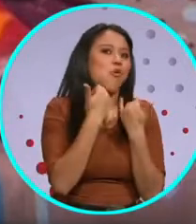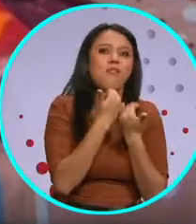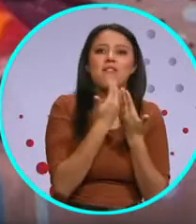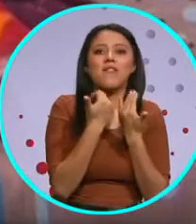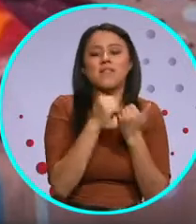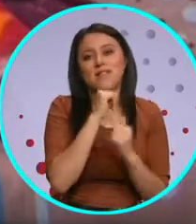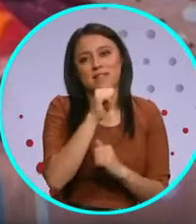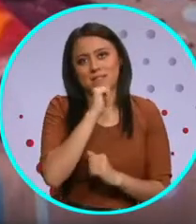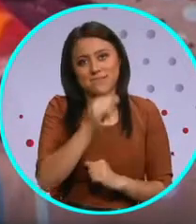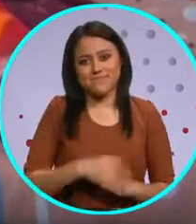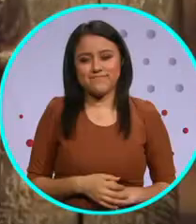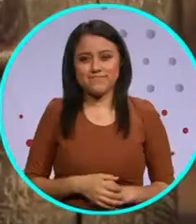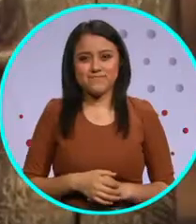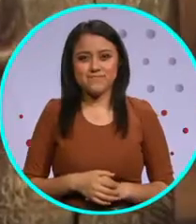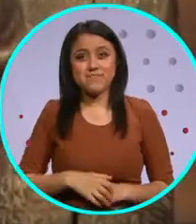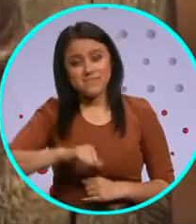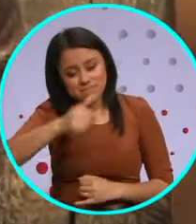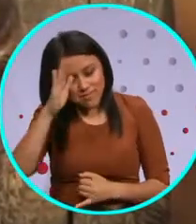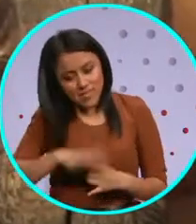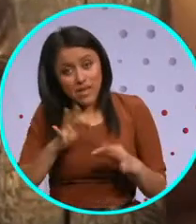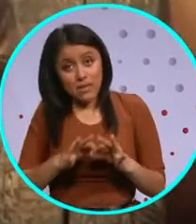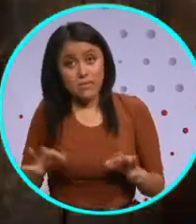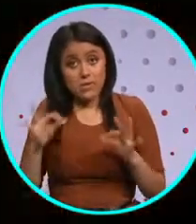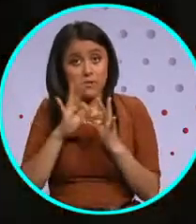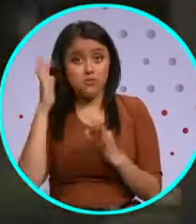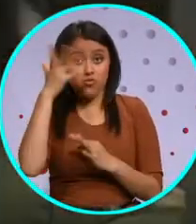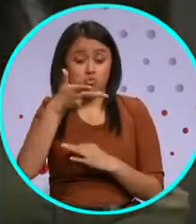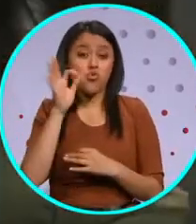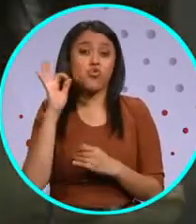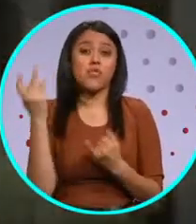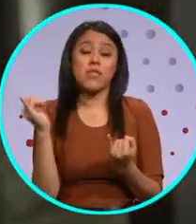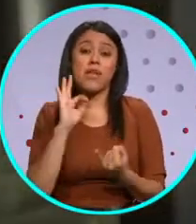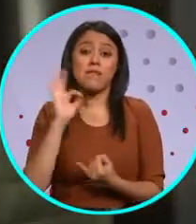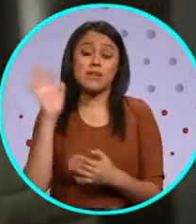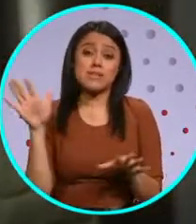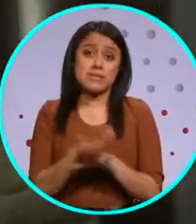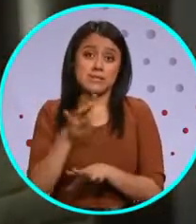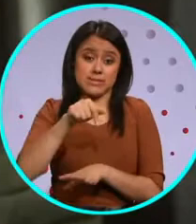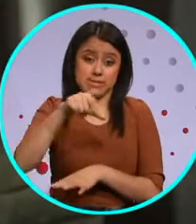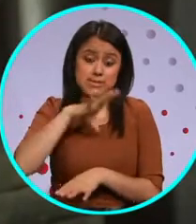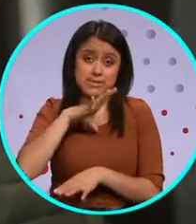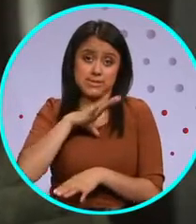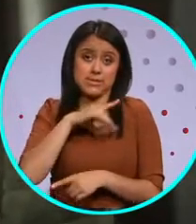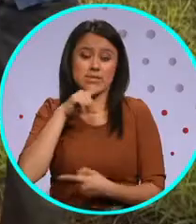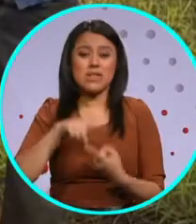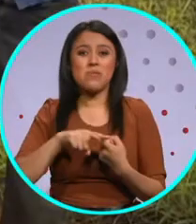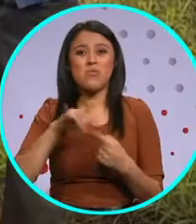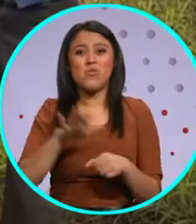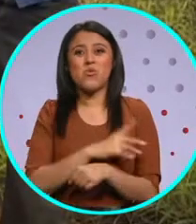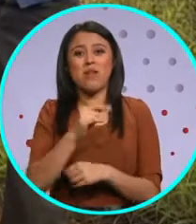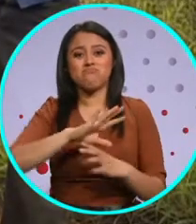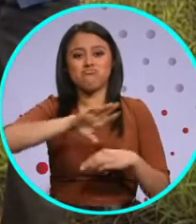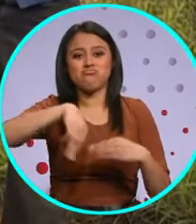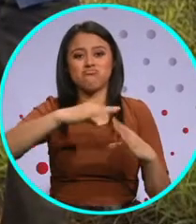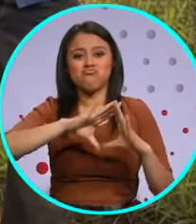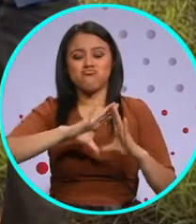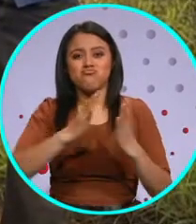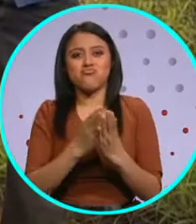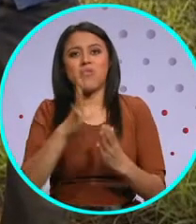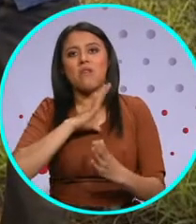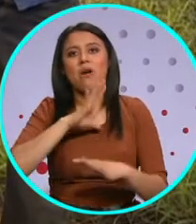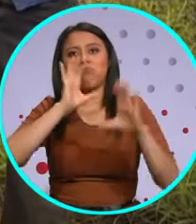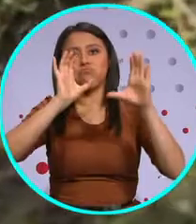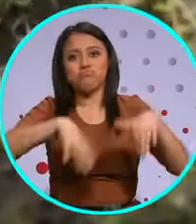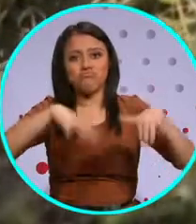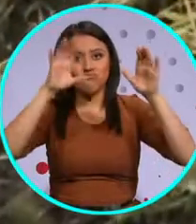finalmente otro factor que en el futuro podría aumentar las estadísticas de desnutrición es el calentamiento global que ha generado lluvias torrenciales